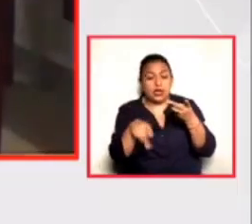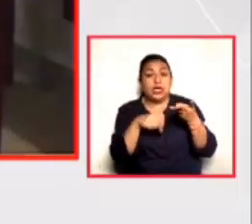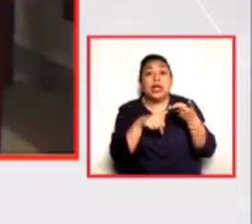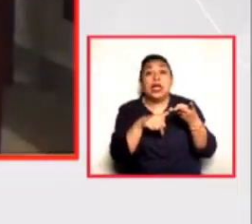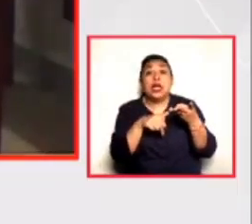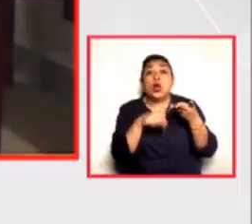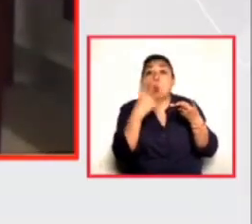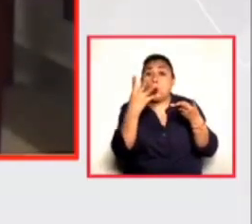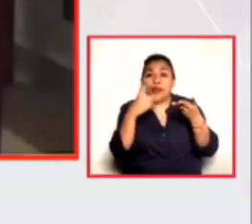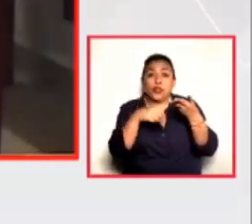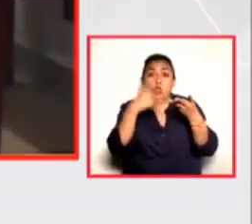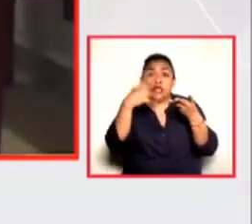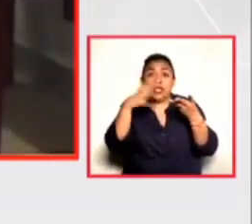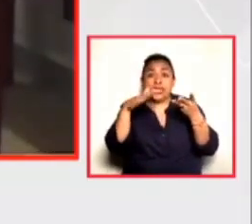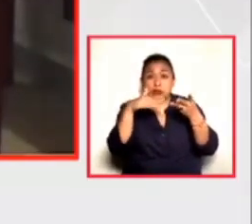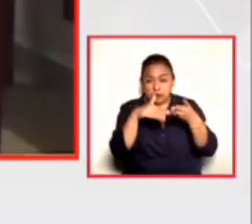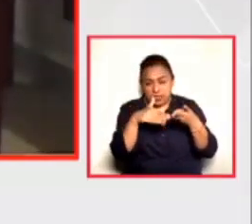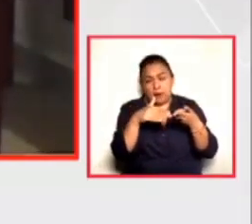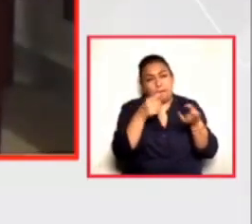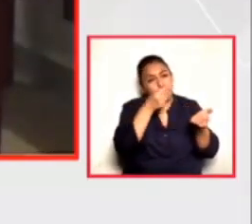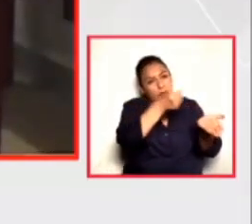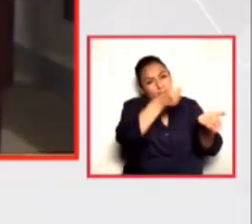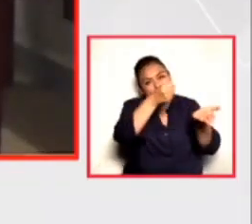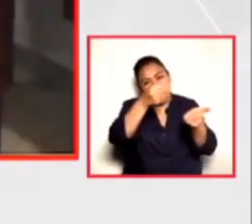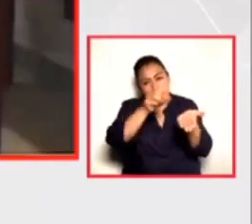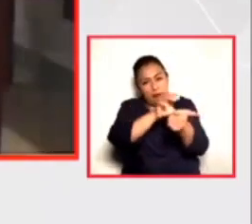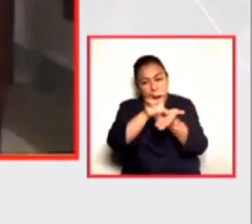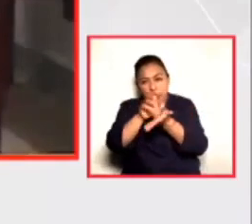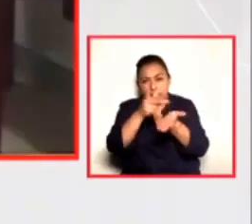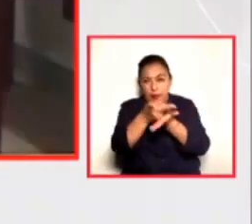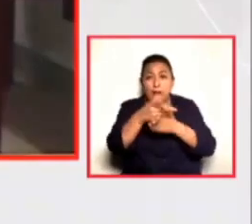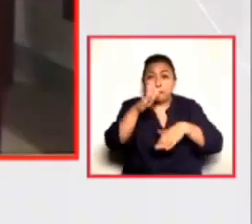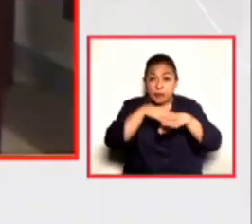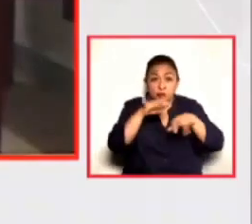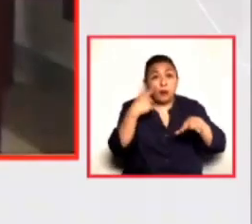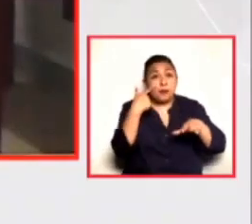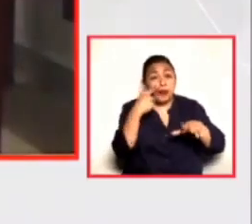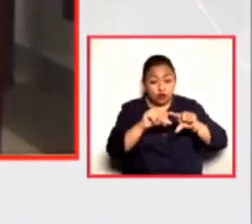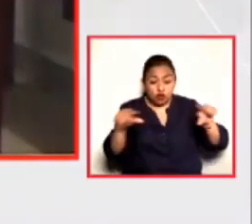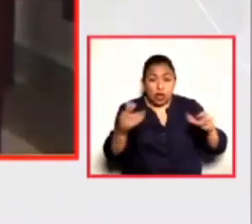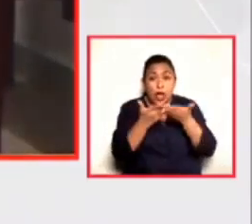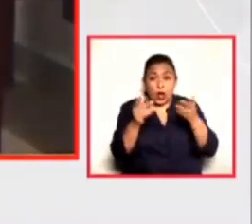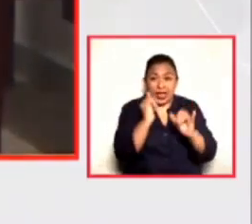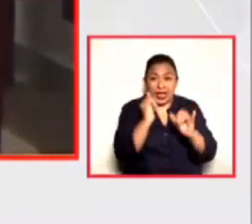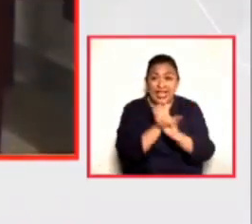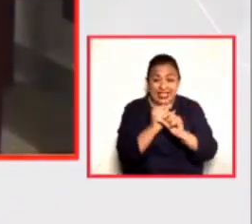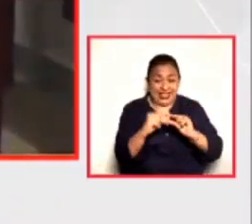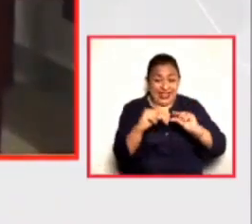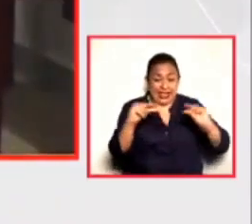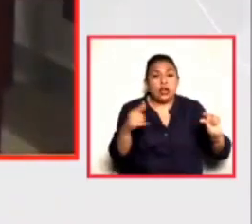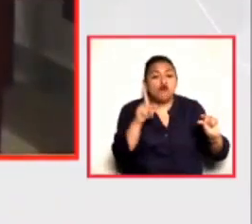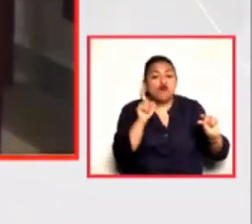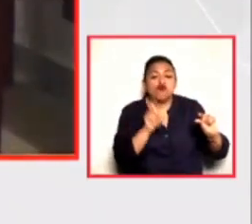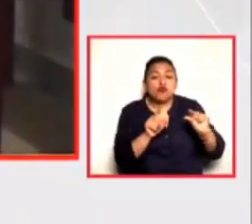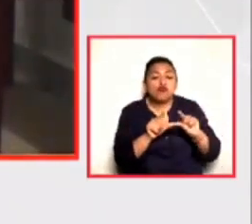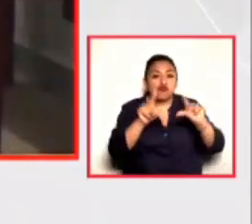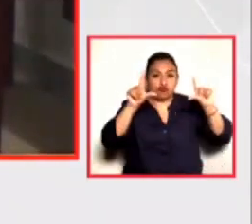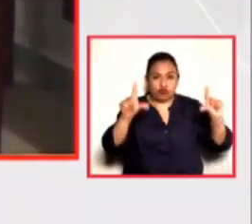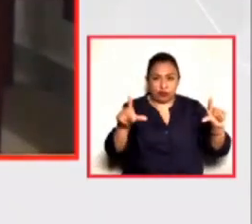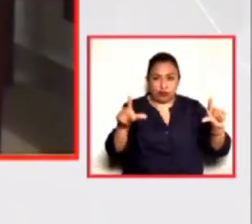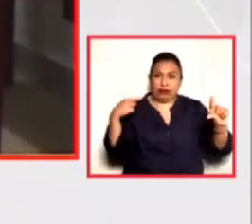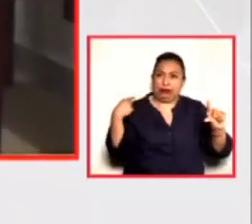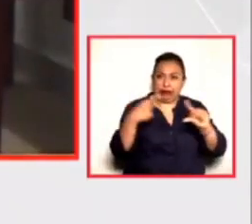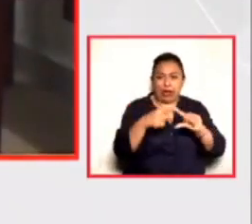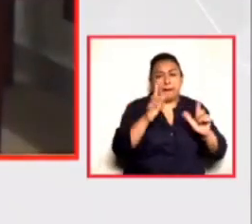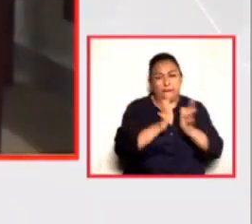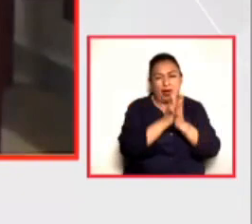mil pesos. Para más información, visiten la página que está apareciendo en este momento ya en su pantalla, que ha estado apareciendo a lo largo de la